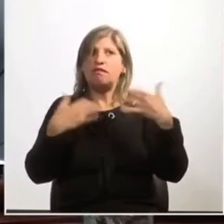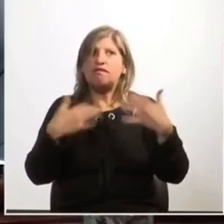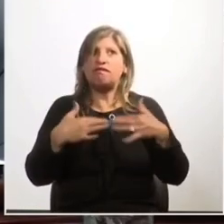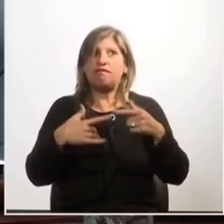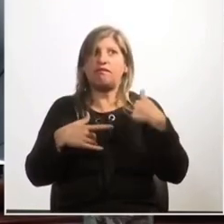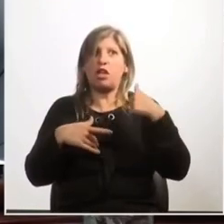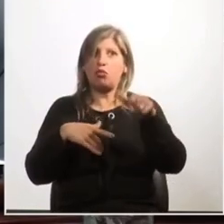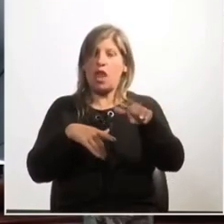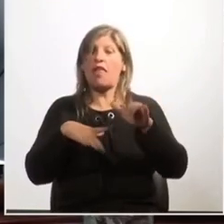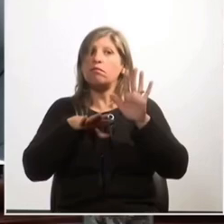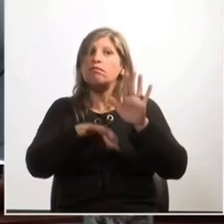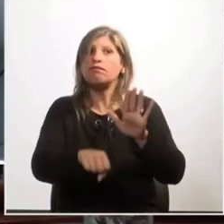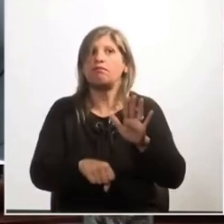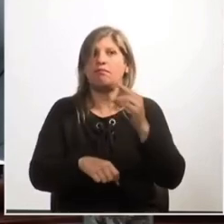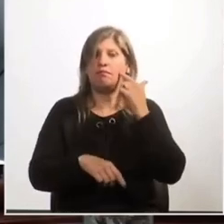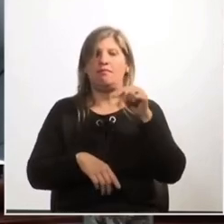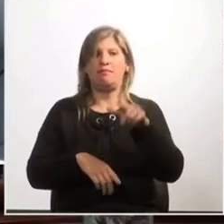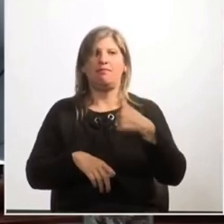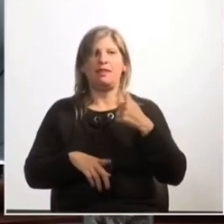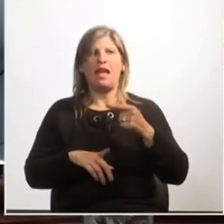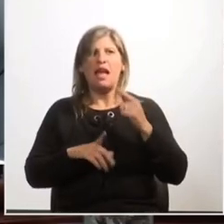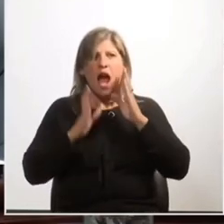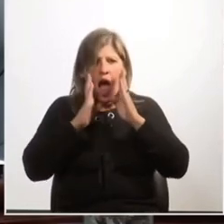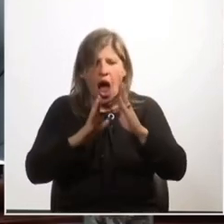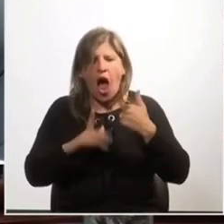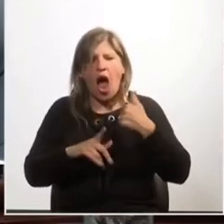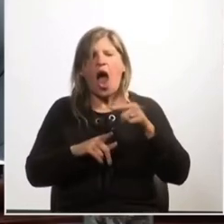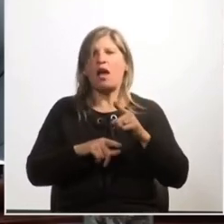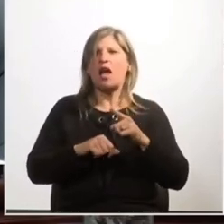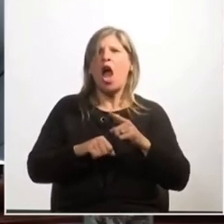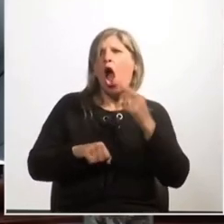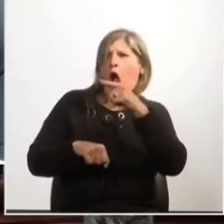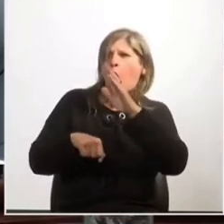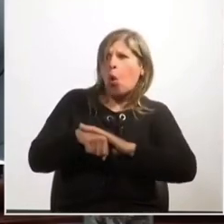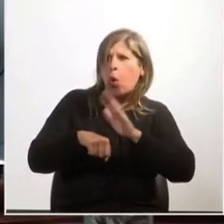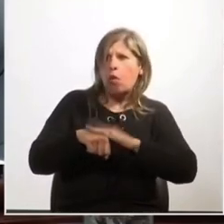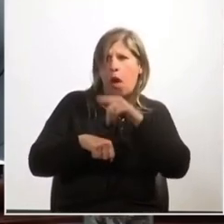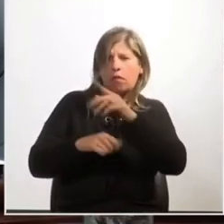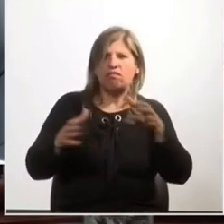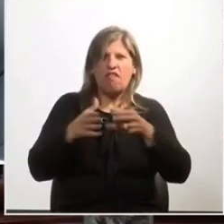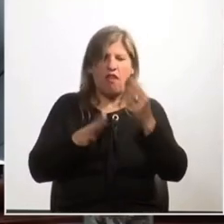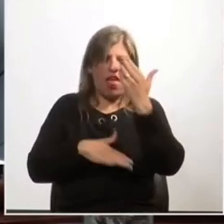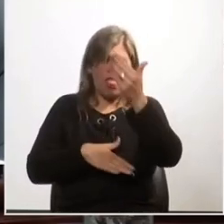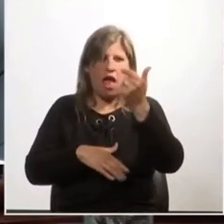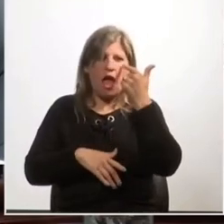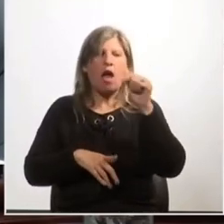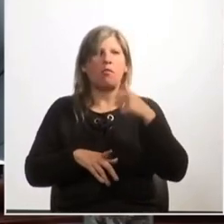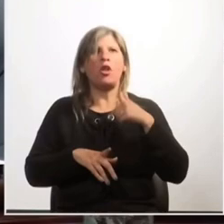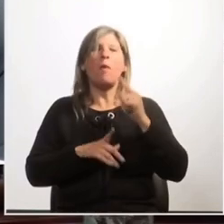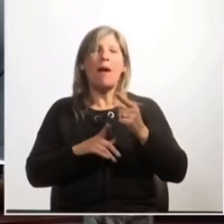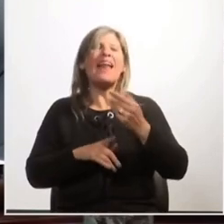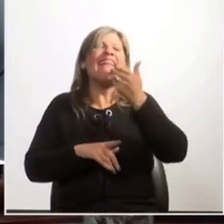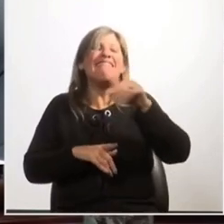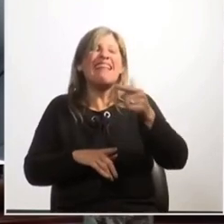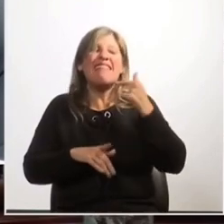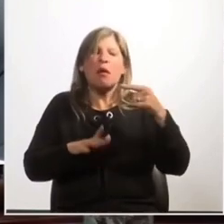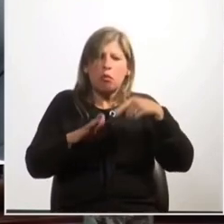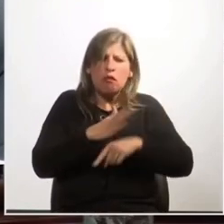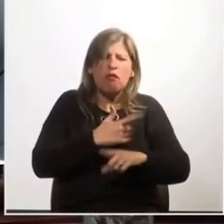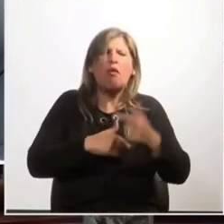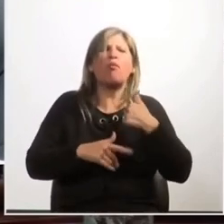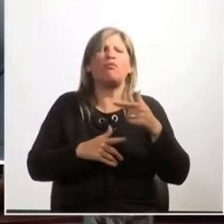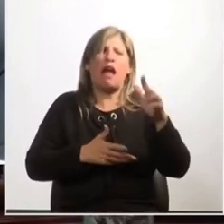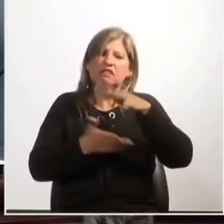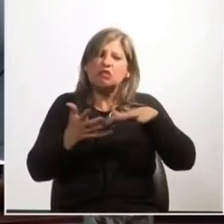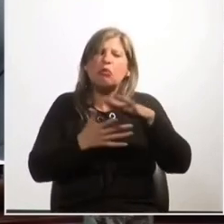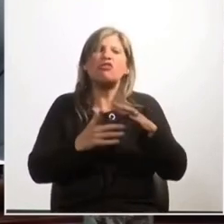Han dedicado más energía a echarle todas las culpas al Frente Amplio que a entender las causas profundas de la inseguridad y sus